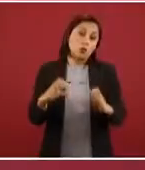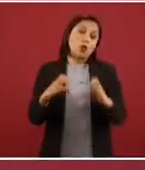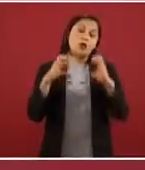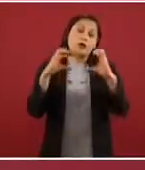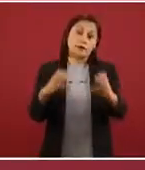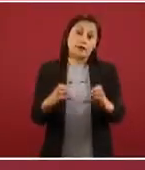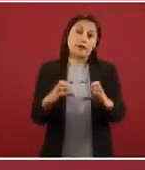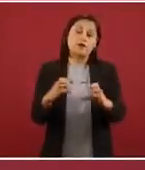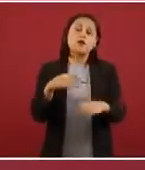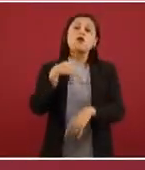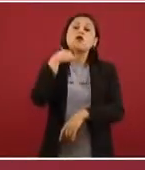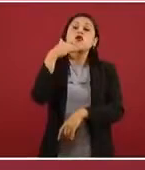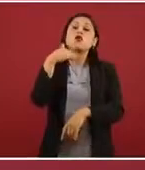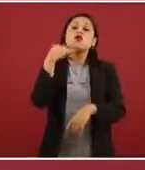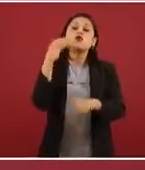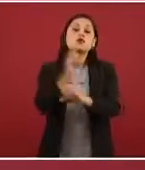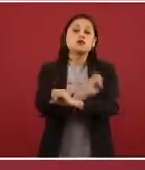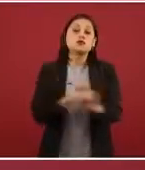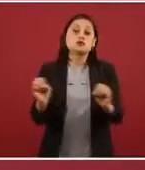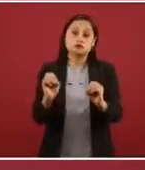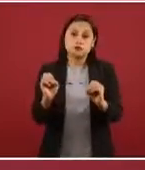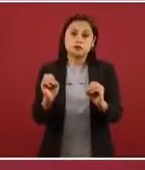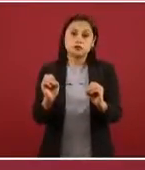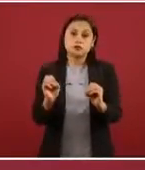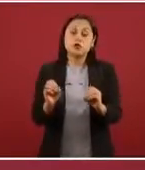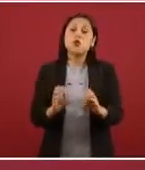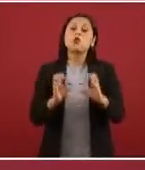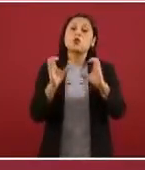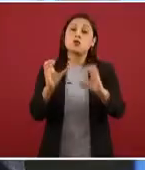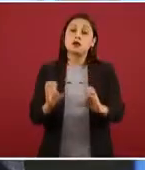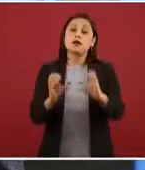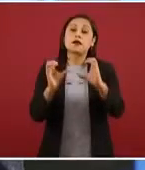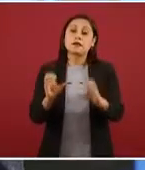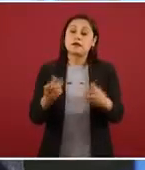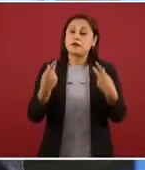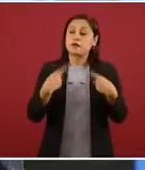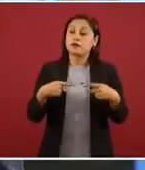cero corrupción, cuidado con los colaboradores.